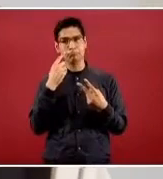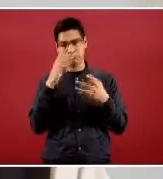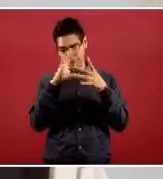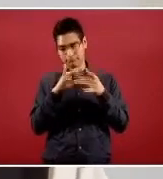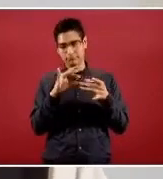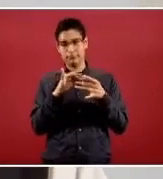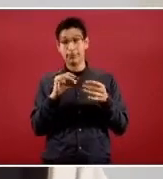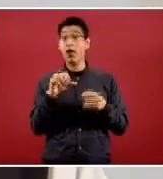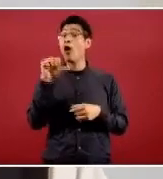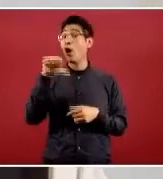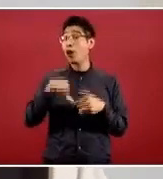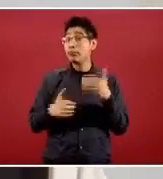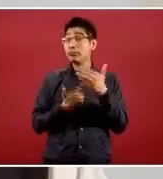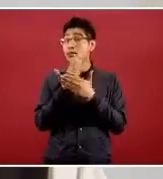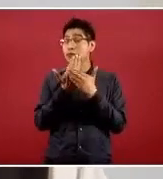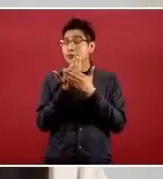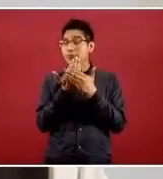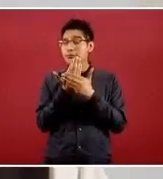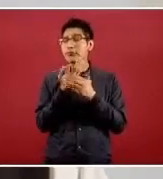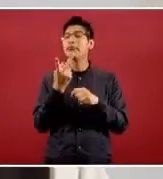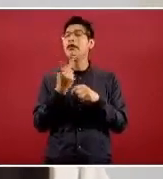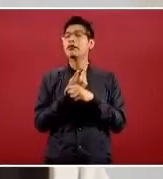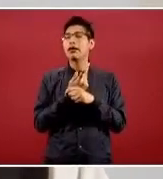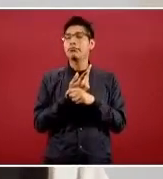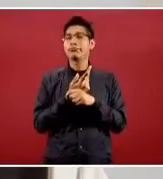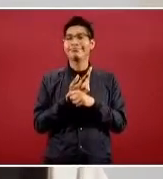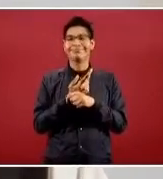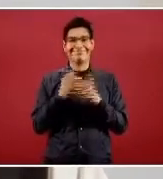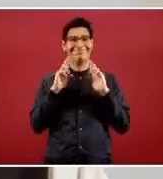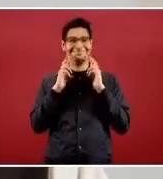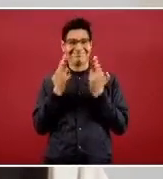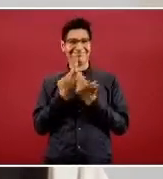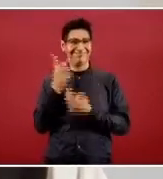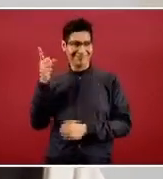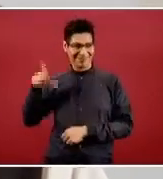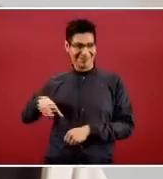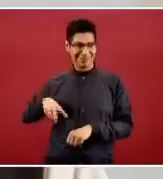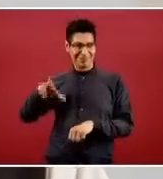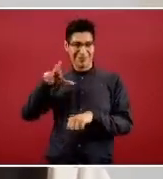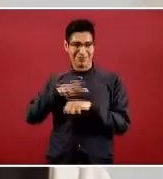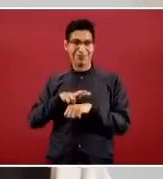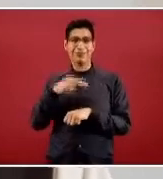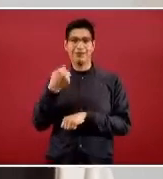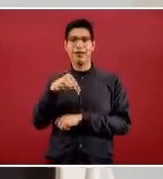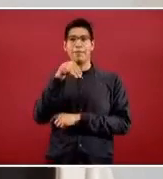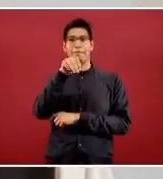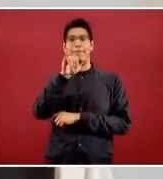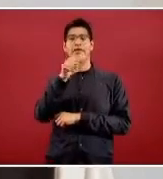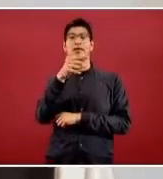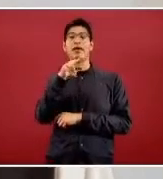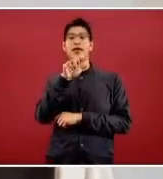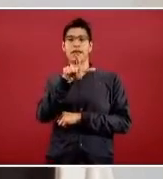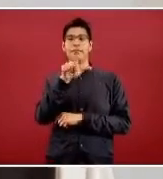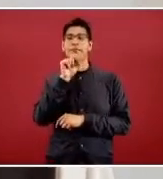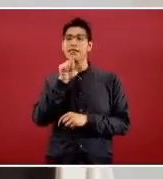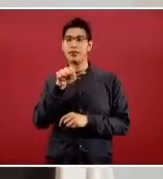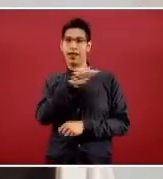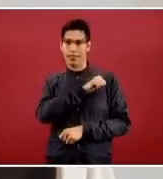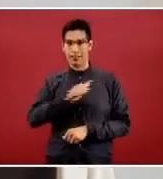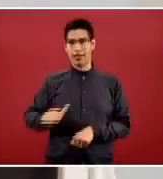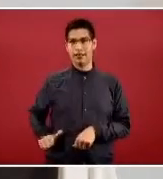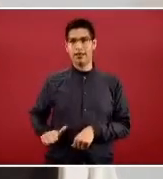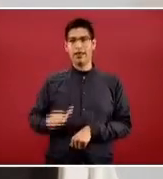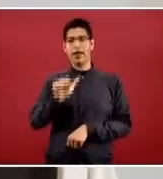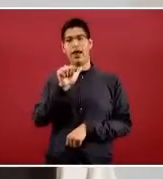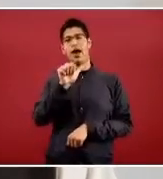que hoy por la mañana, en una reunión encabezada por el señor gobernador Miguel Riquelme Solís, el señor alcalde de Monclova, el señor Alfredo